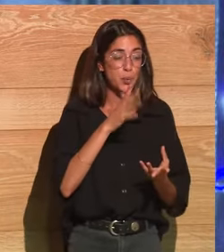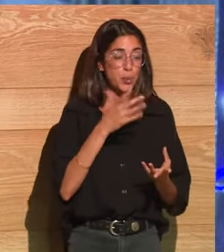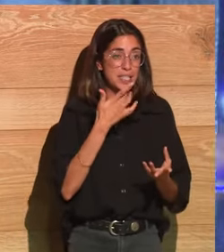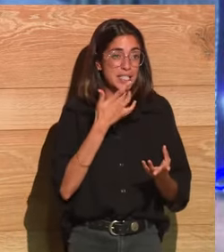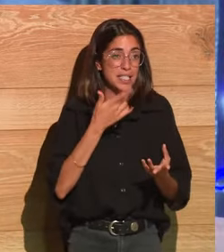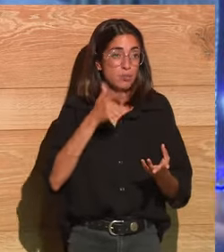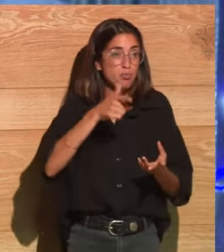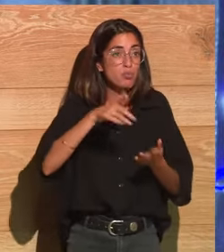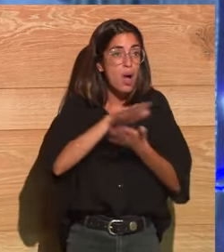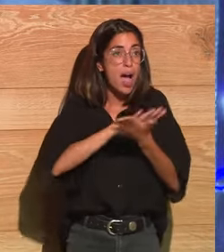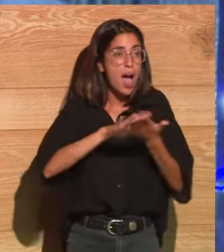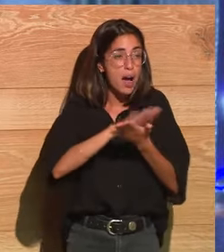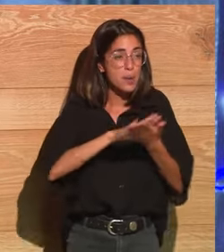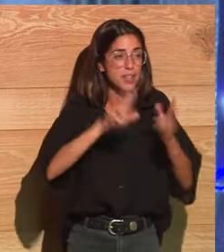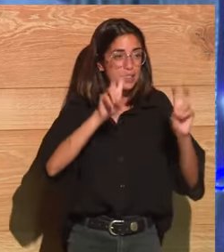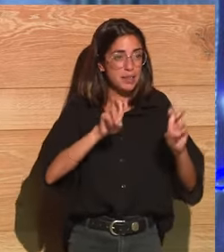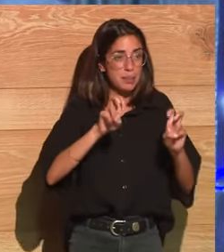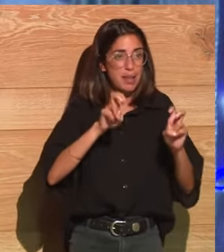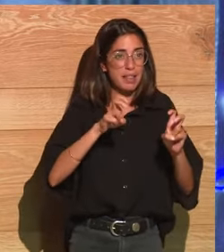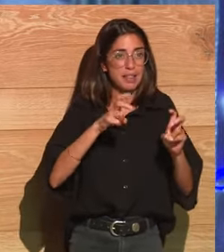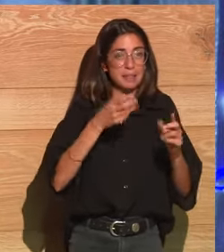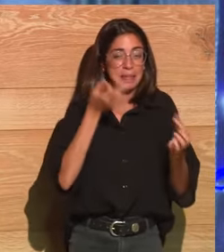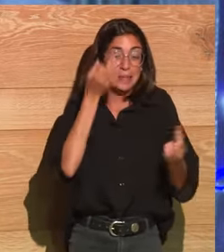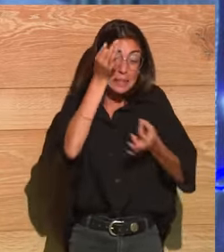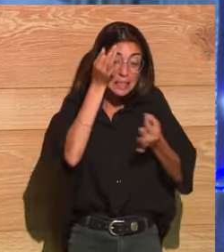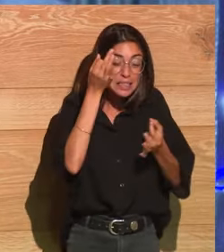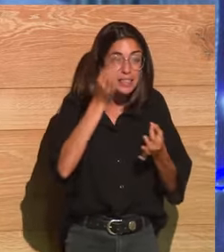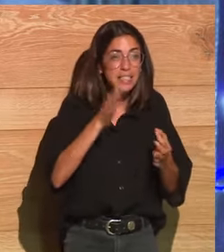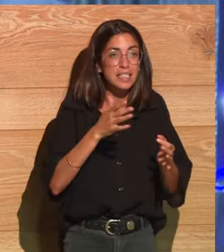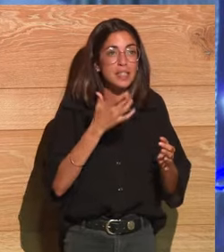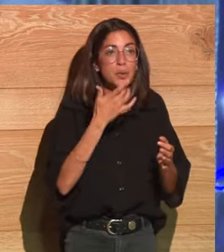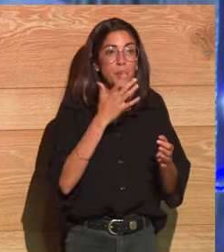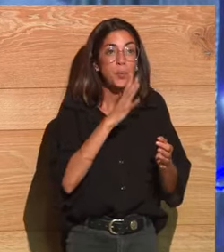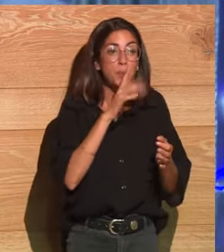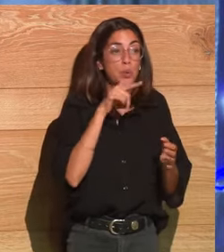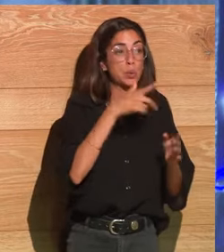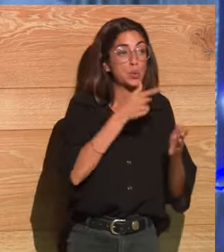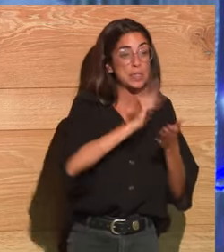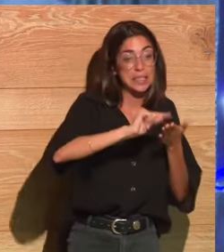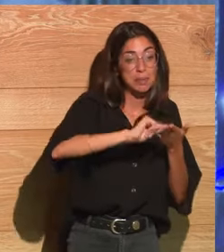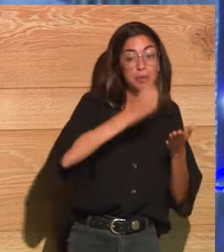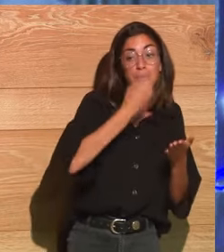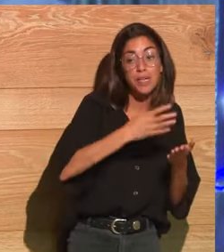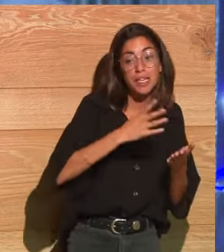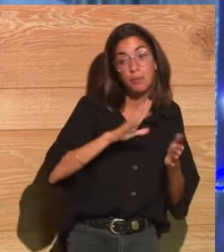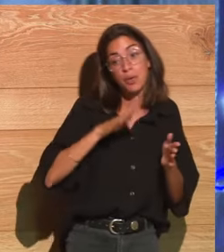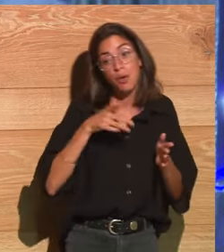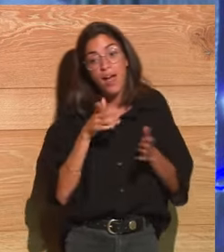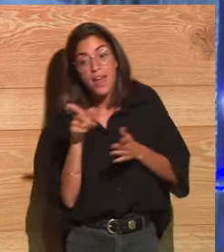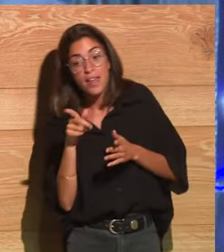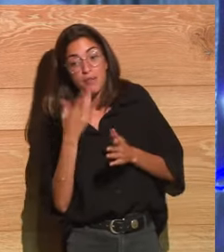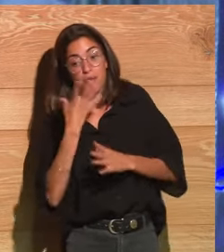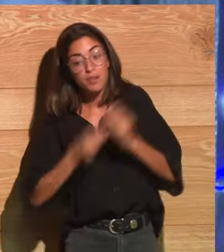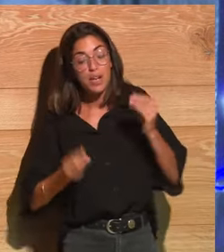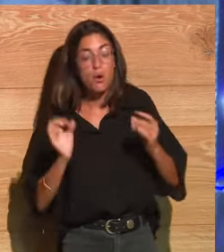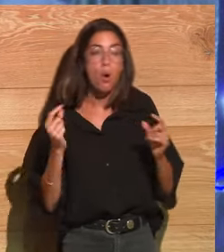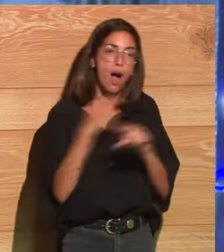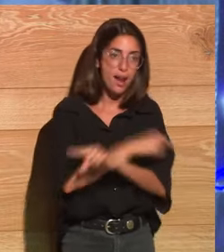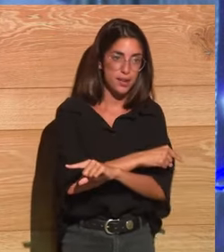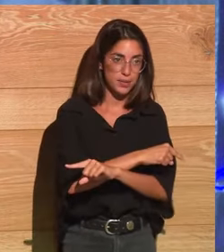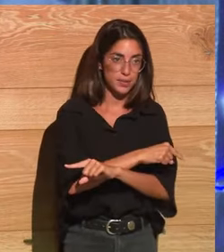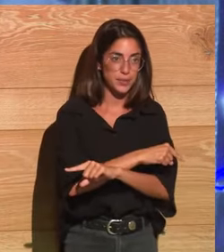muchas veces tienes una o la otra, ¿no? O escribes maravillosamente, pero has fallado por ahí, ¿no? O viceversa.